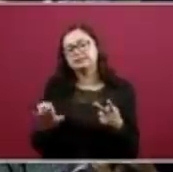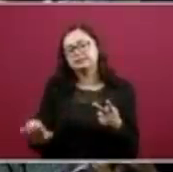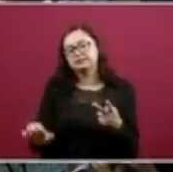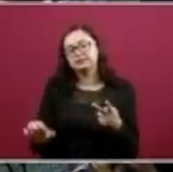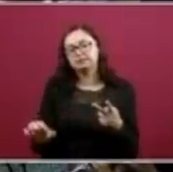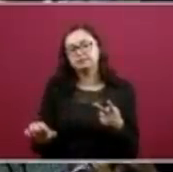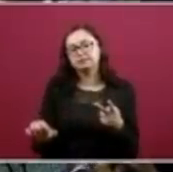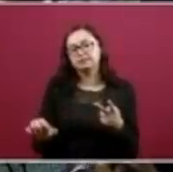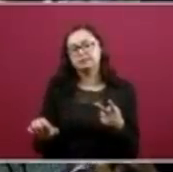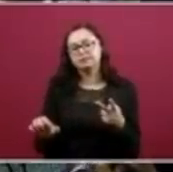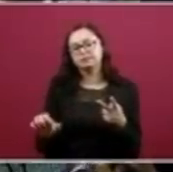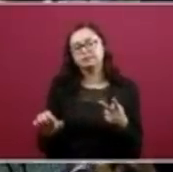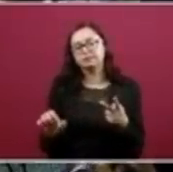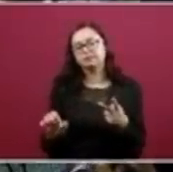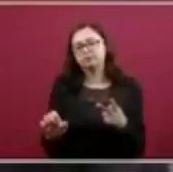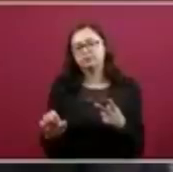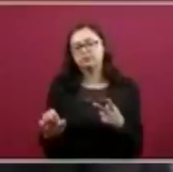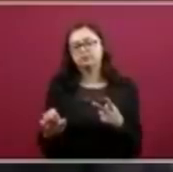pues